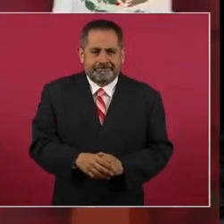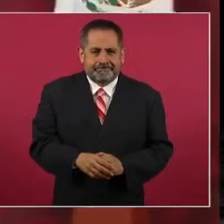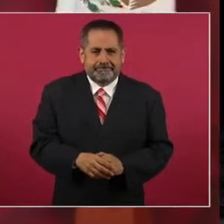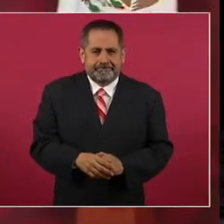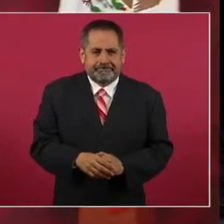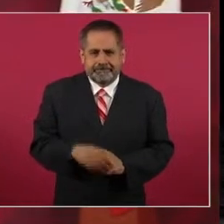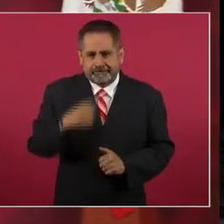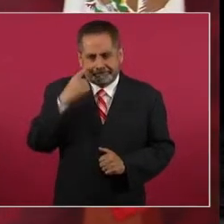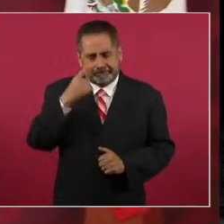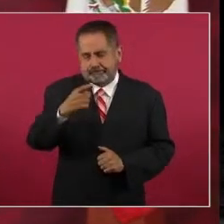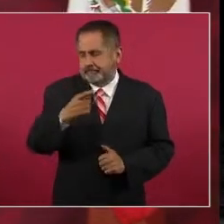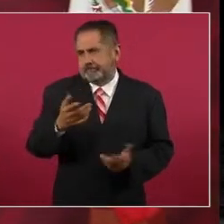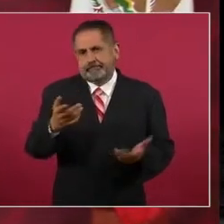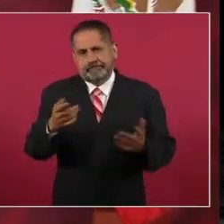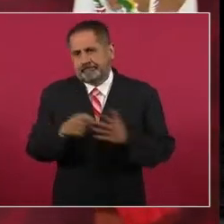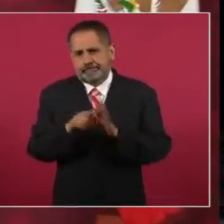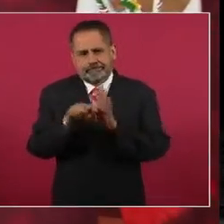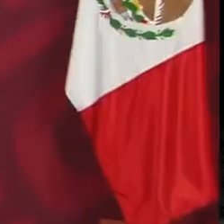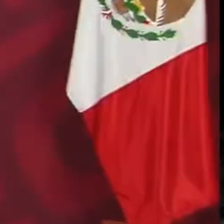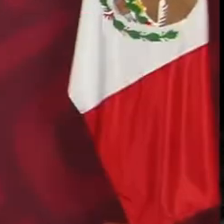y van a terminar